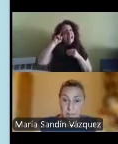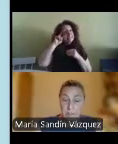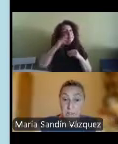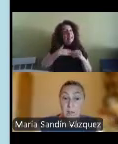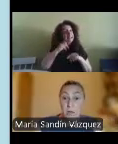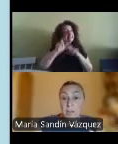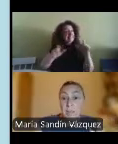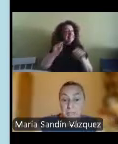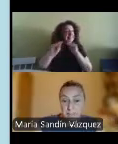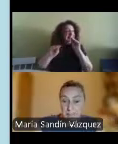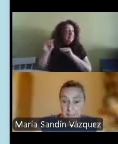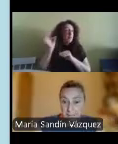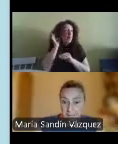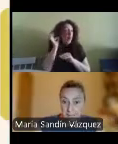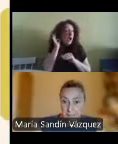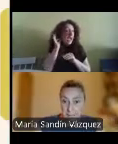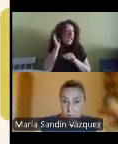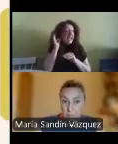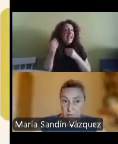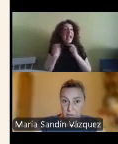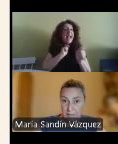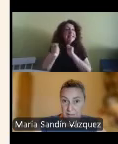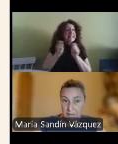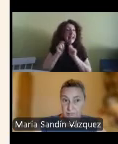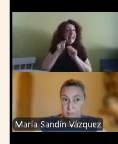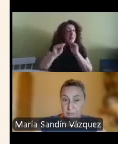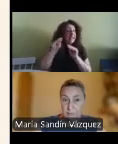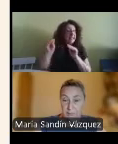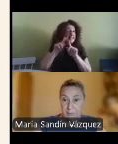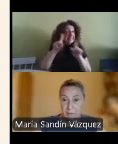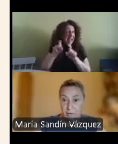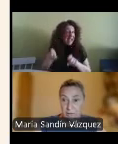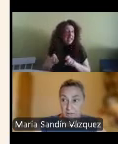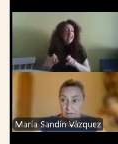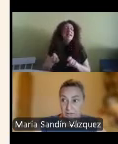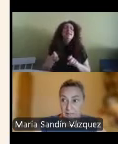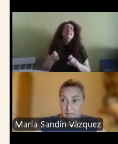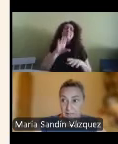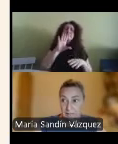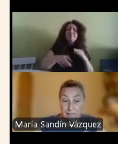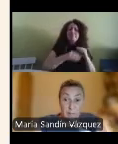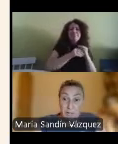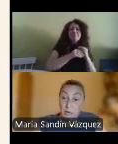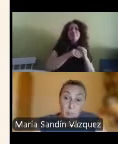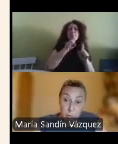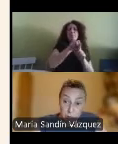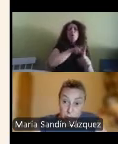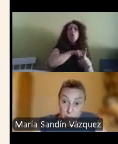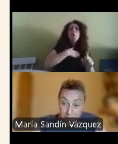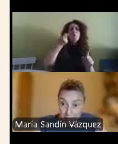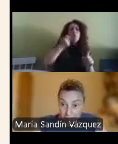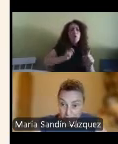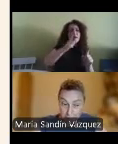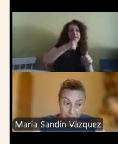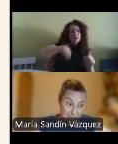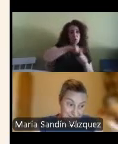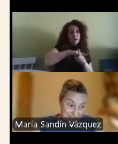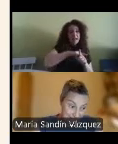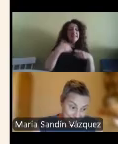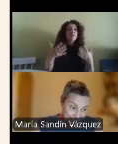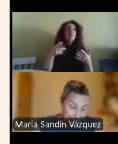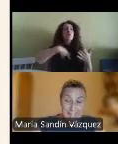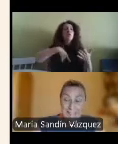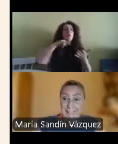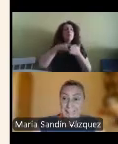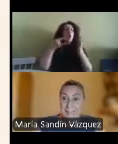de las mujeres con la mirada de los profesionales, ¿no? Entonces, estamos haciendo un proyecto en paralelo,